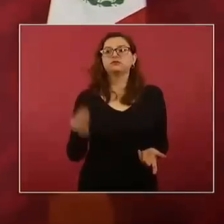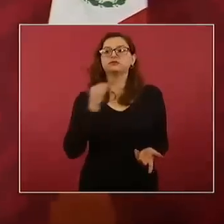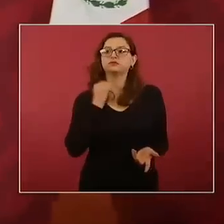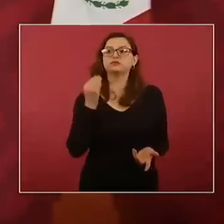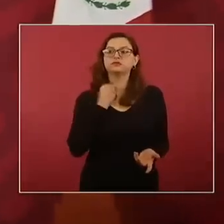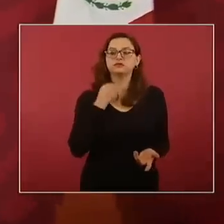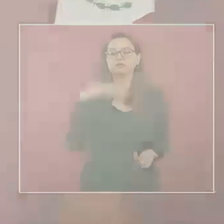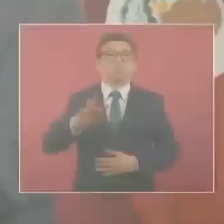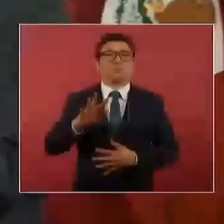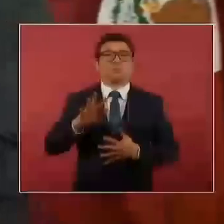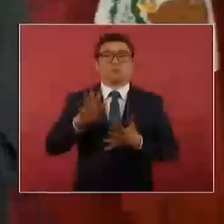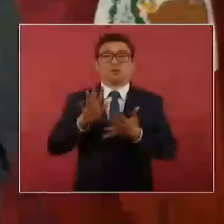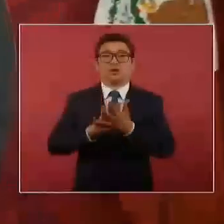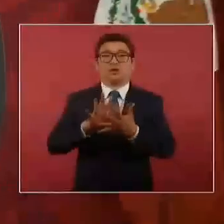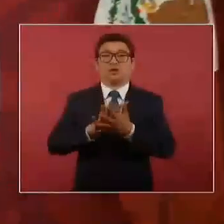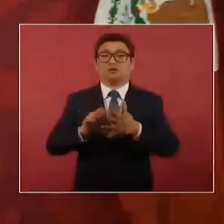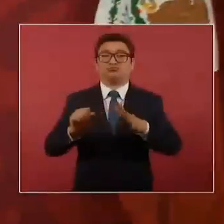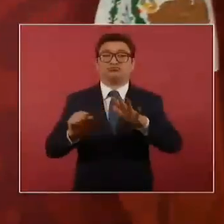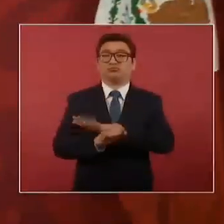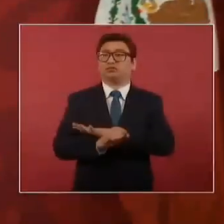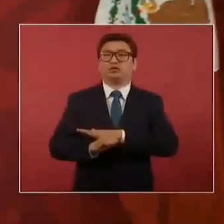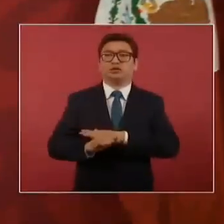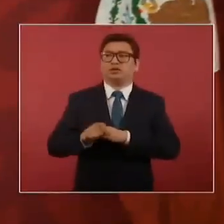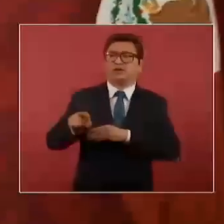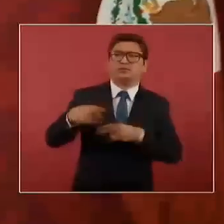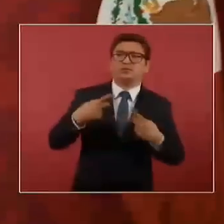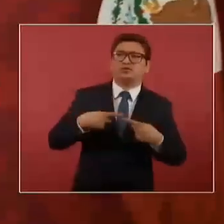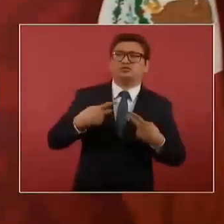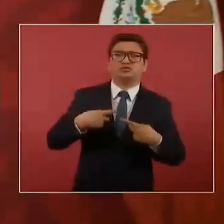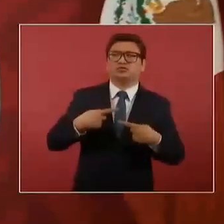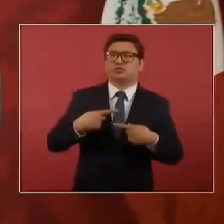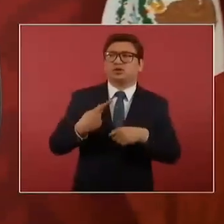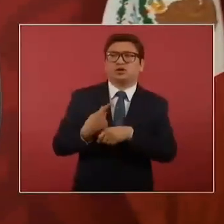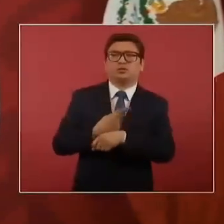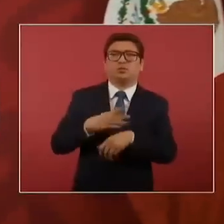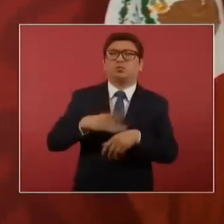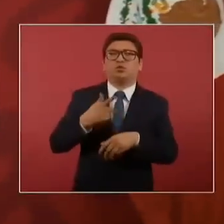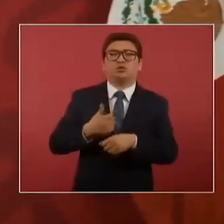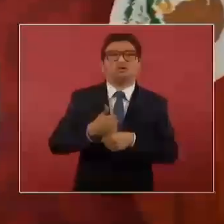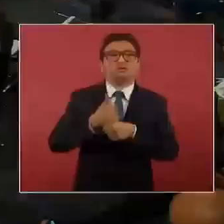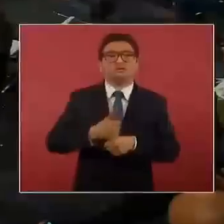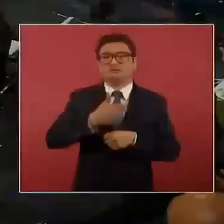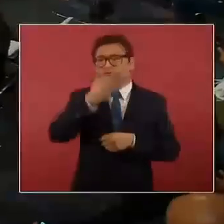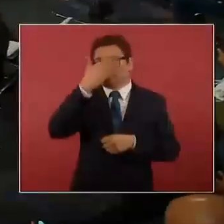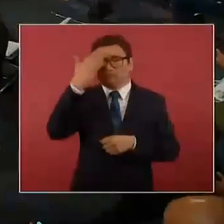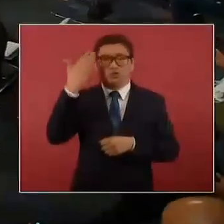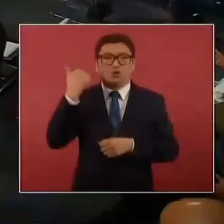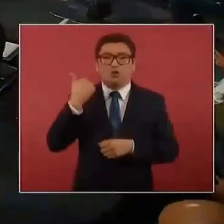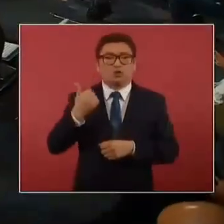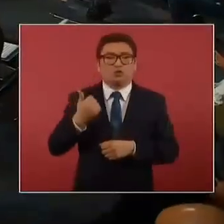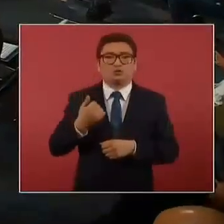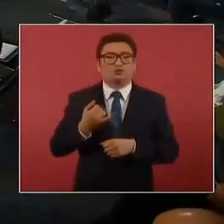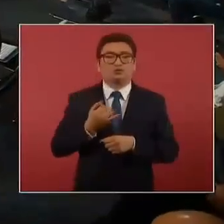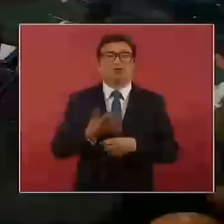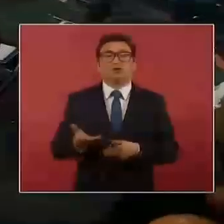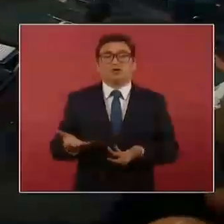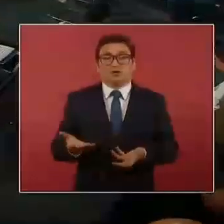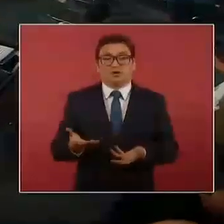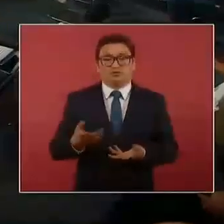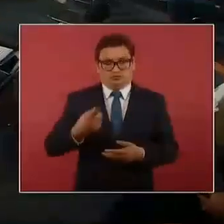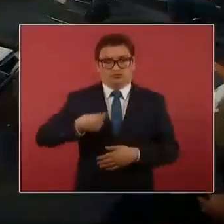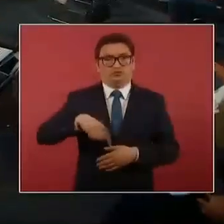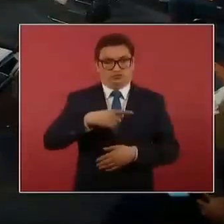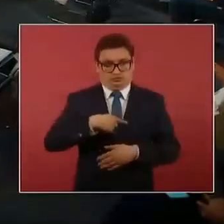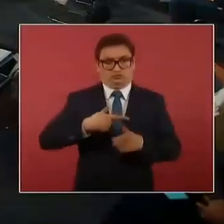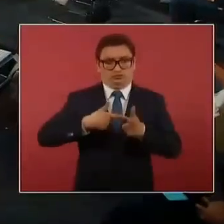Defensoría de Oficio. Estamos haciendo un trabajo y lo vamos a seguir